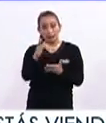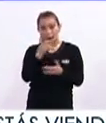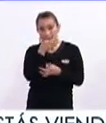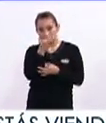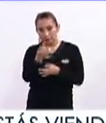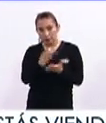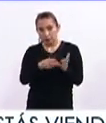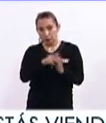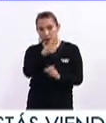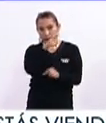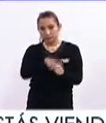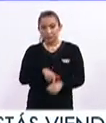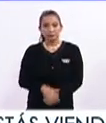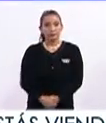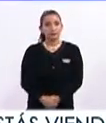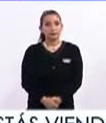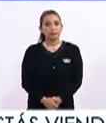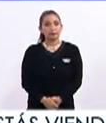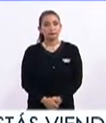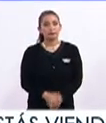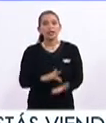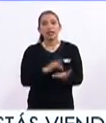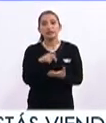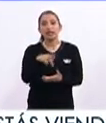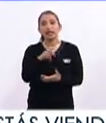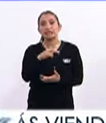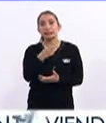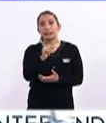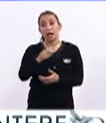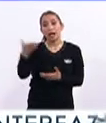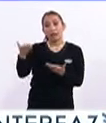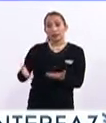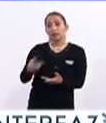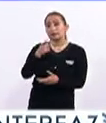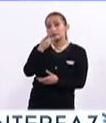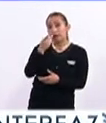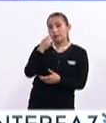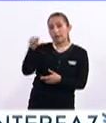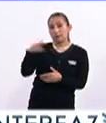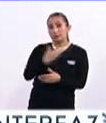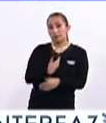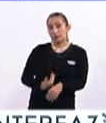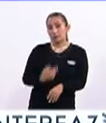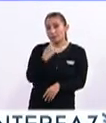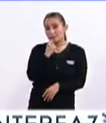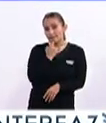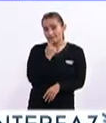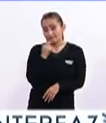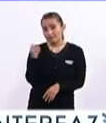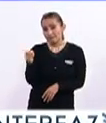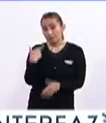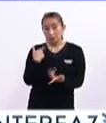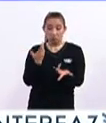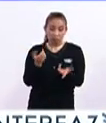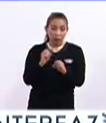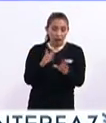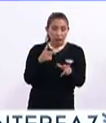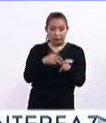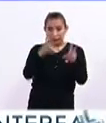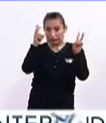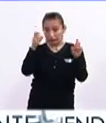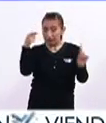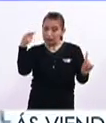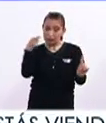reporte desde Palacio Nacional. Gracias, Krishna. Pues ahí están las palabras de esta mañana del presidente Andrés Manuel López Obrador. Sigue, por supuesto, con el